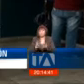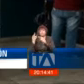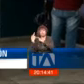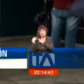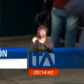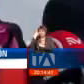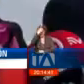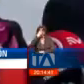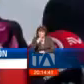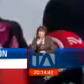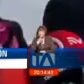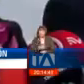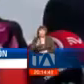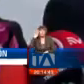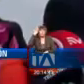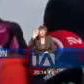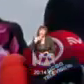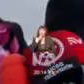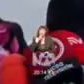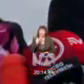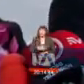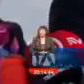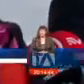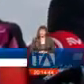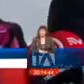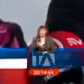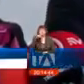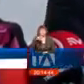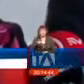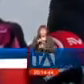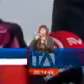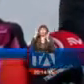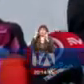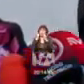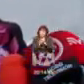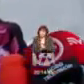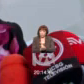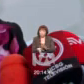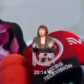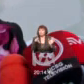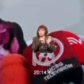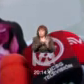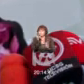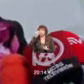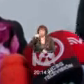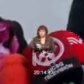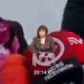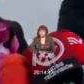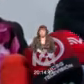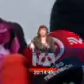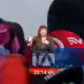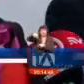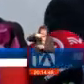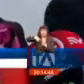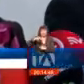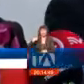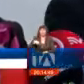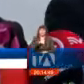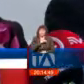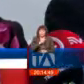futuro del Consejo. Tendrán que hacerse las reformas legales que permitan que volvamos a lo que significa